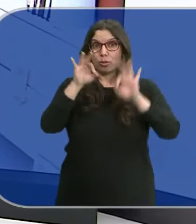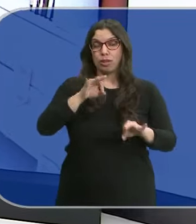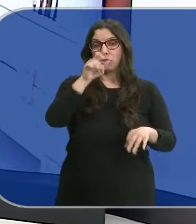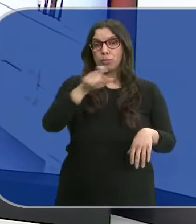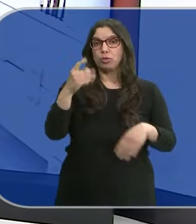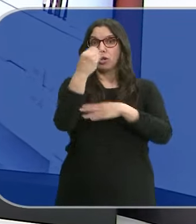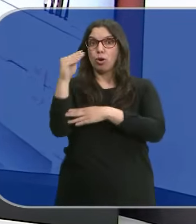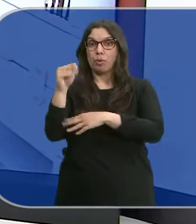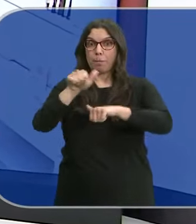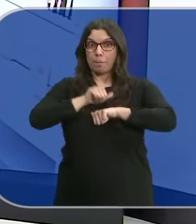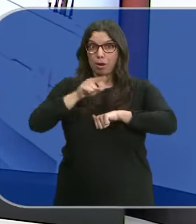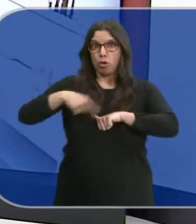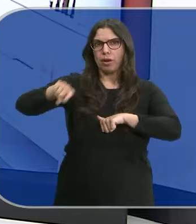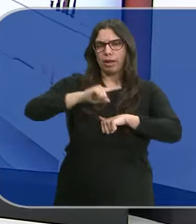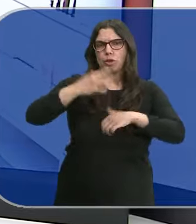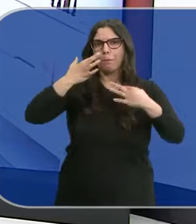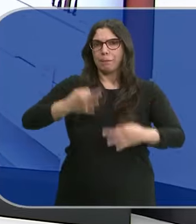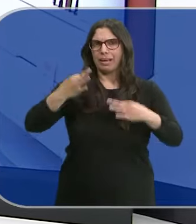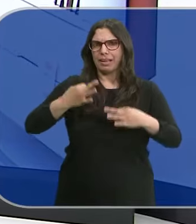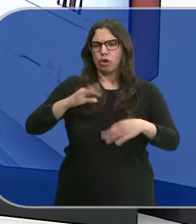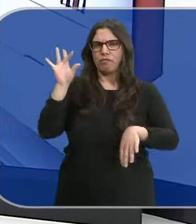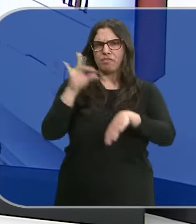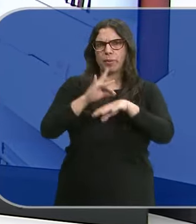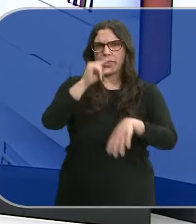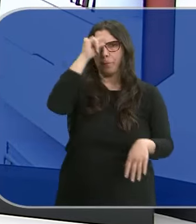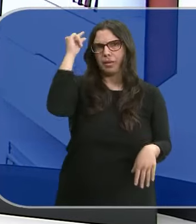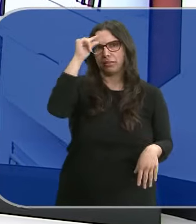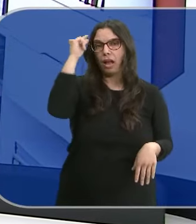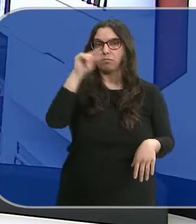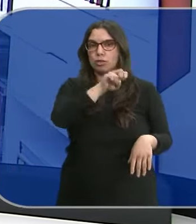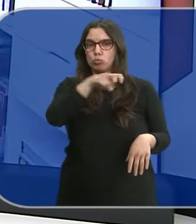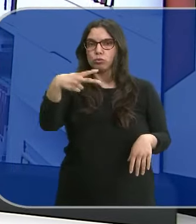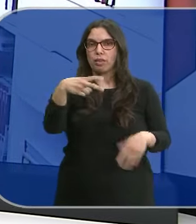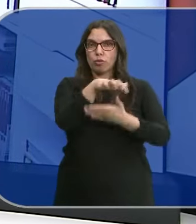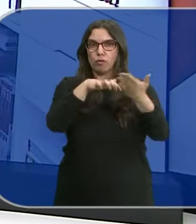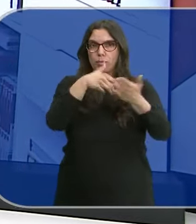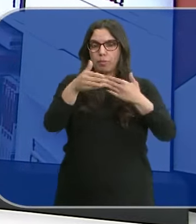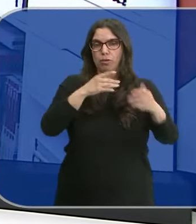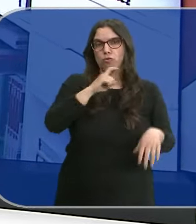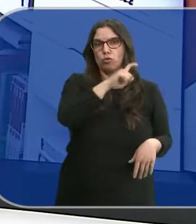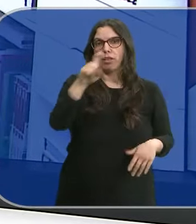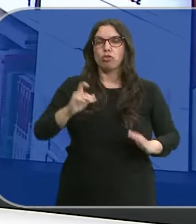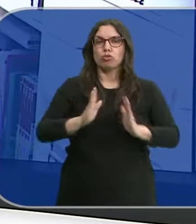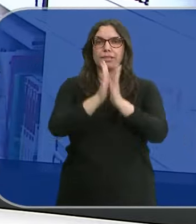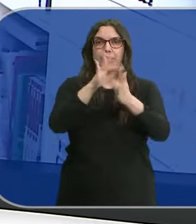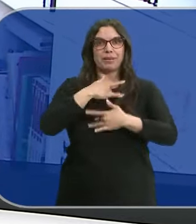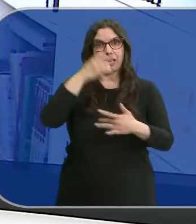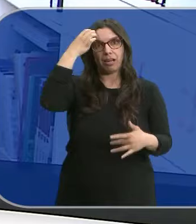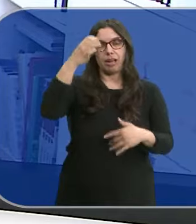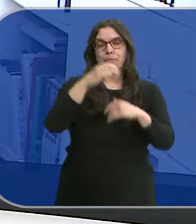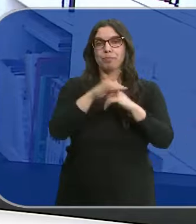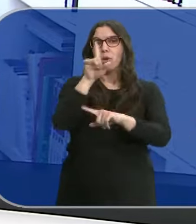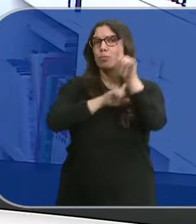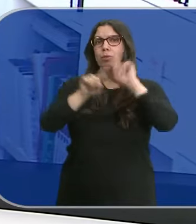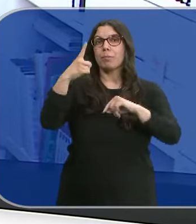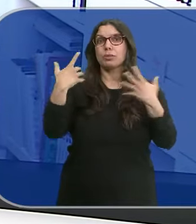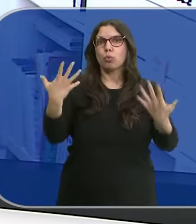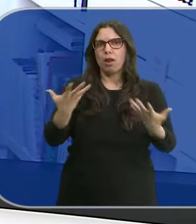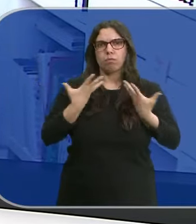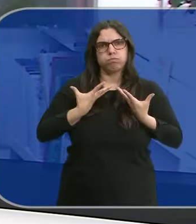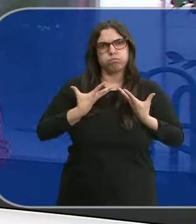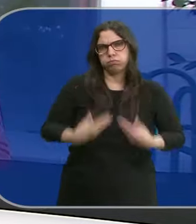de los jóvenes desempleados está en riesgo de padecer una enfermedad mental. Es el resultado de un informe de la Fundación Santa María la Real. El mayor problema